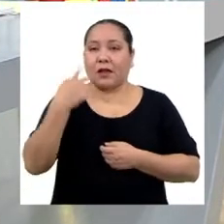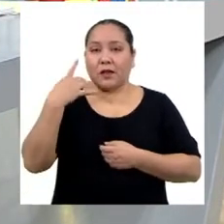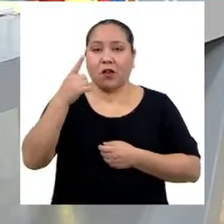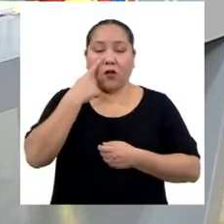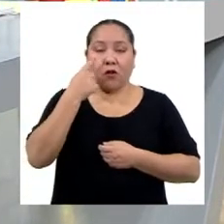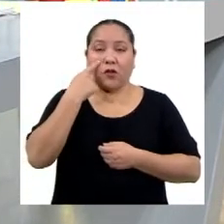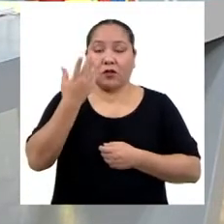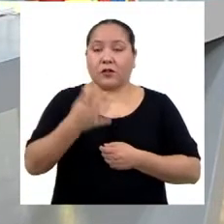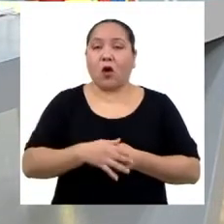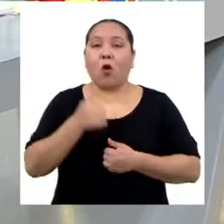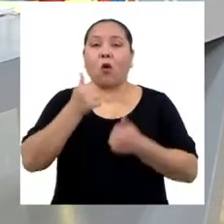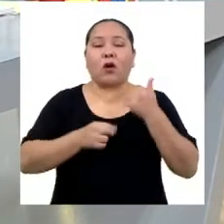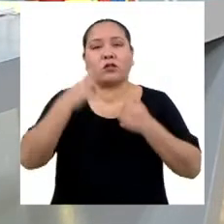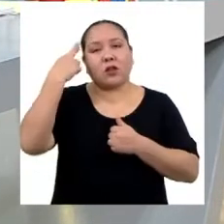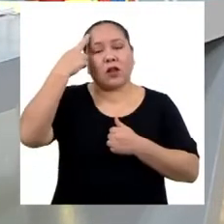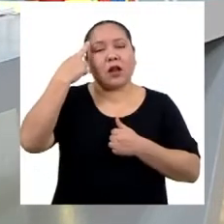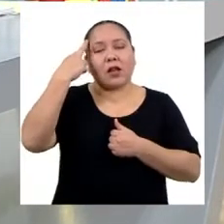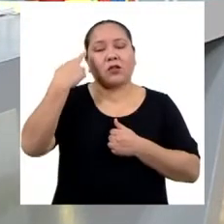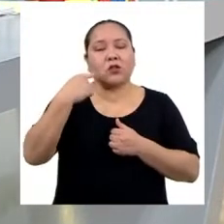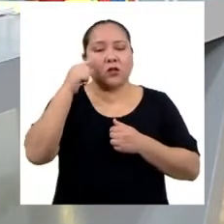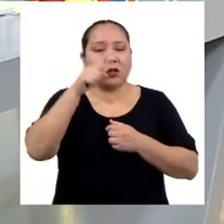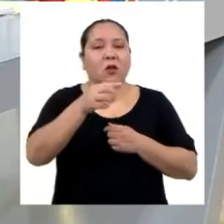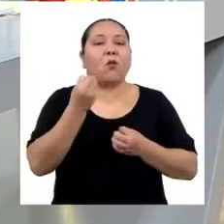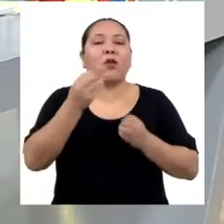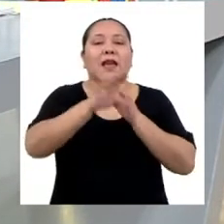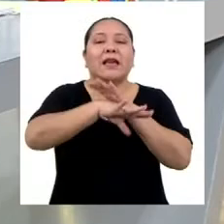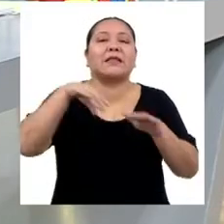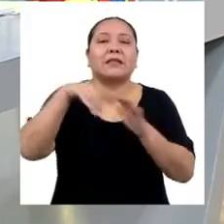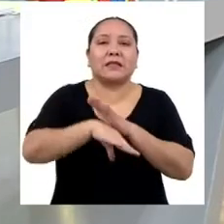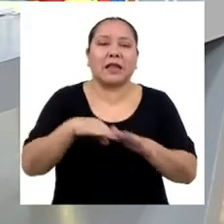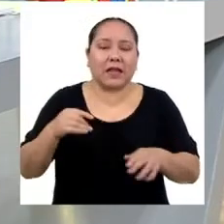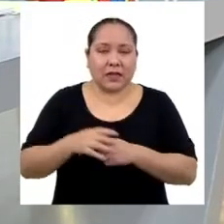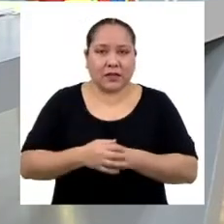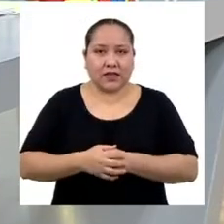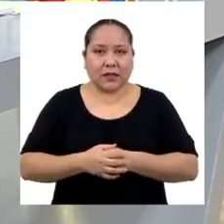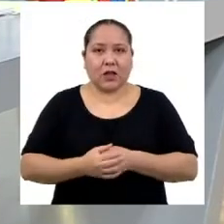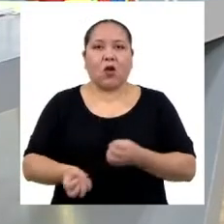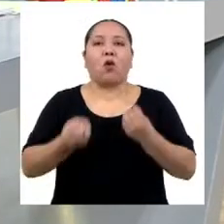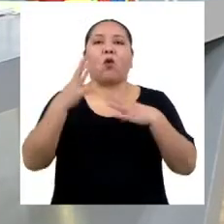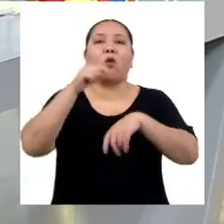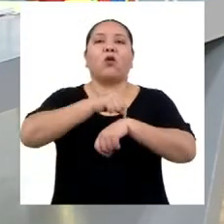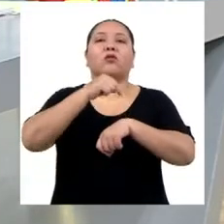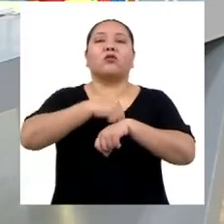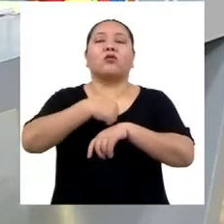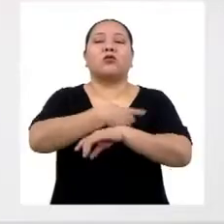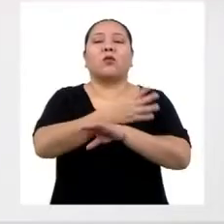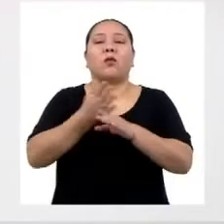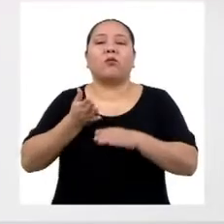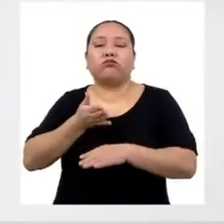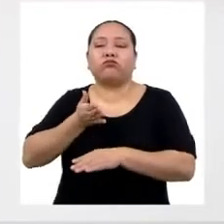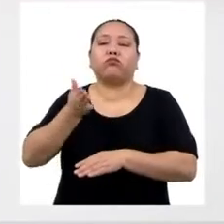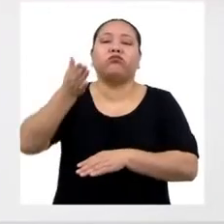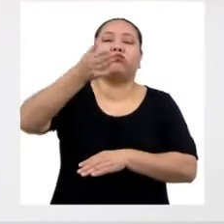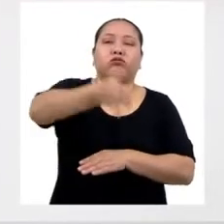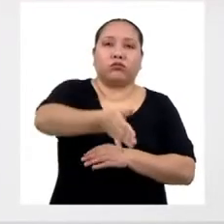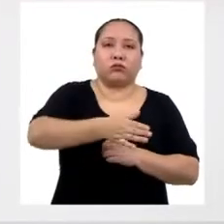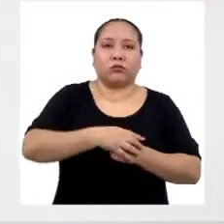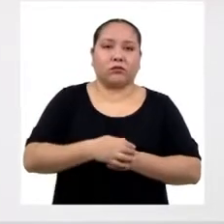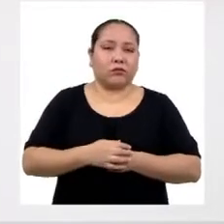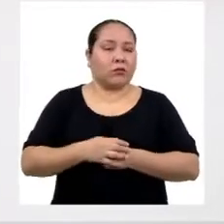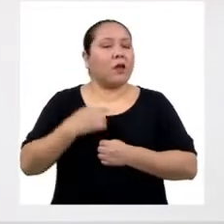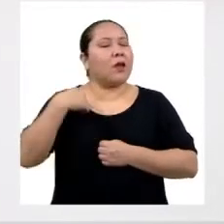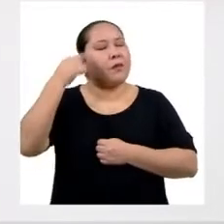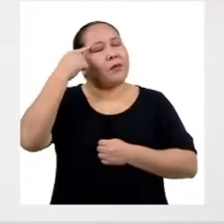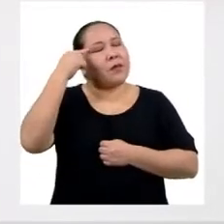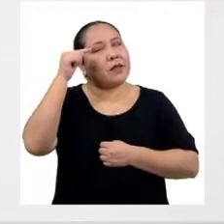conocemos los motivos del desplazamiento, sería bueno saber cuánto se demoran en sus traslados. ¿Qué te parece